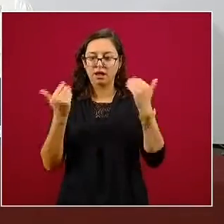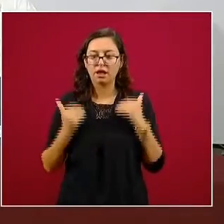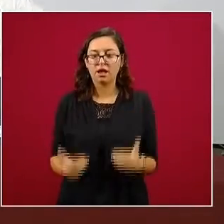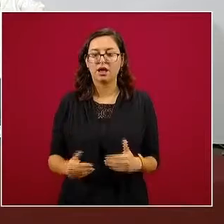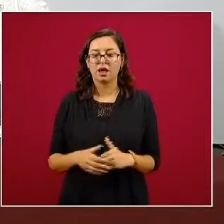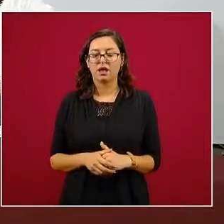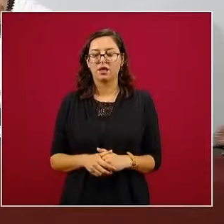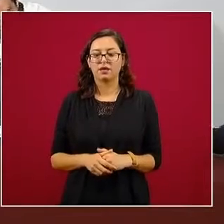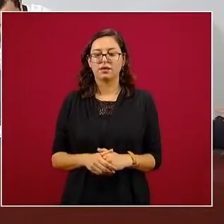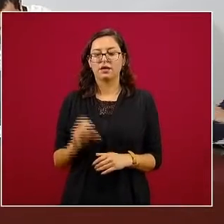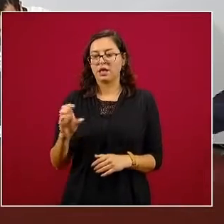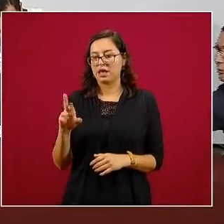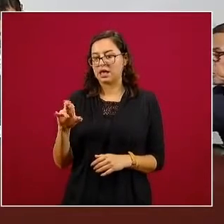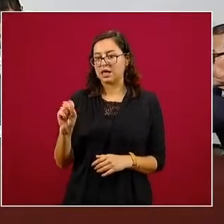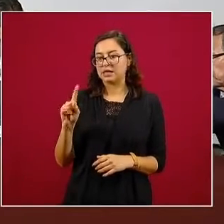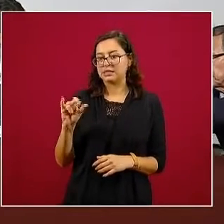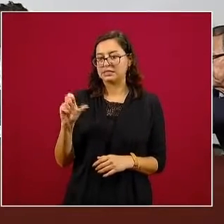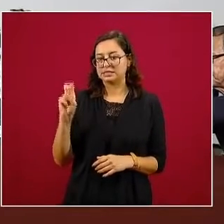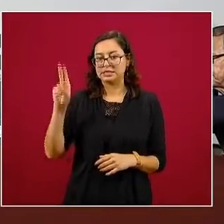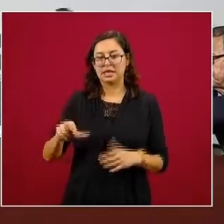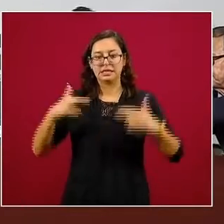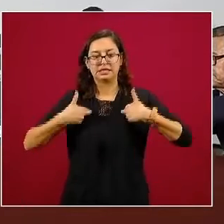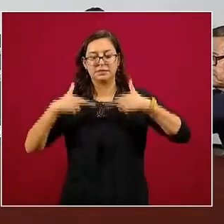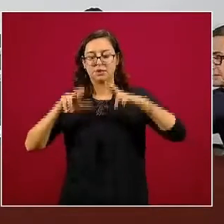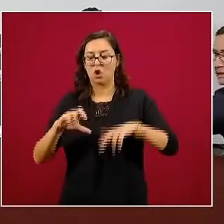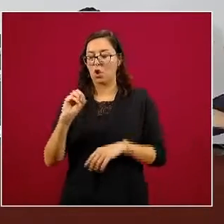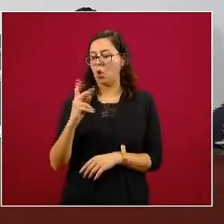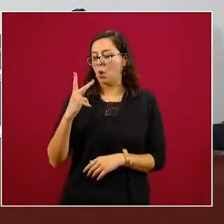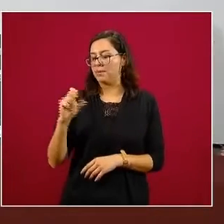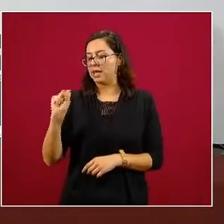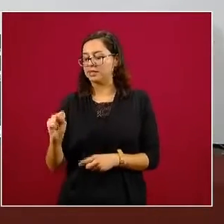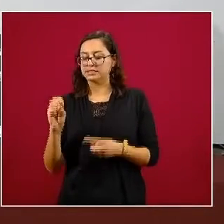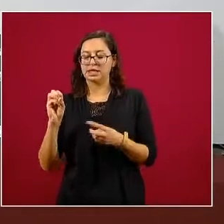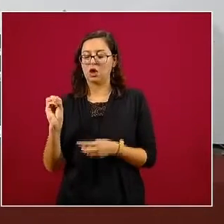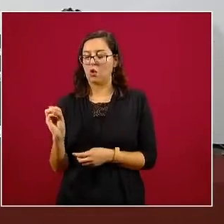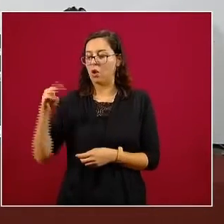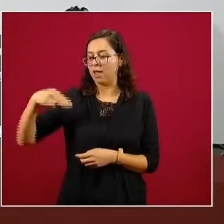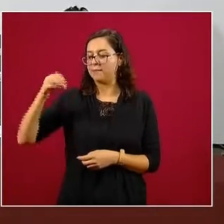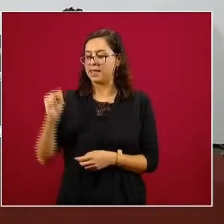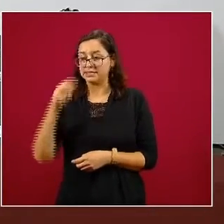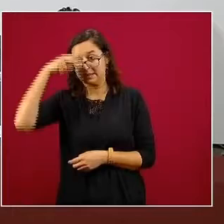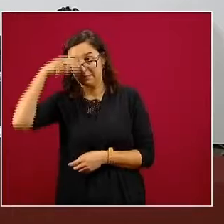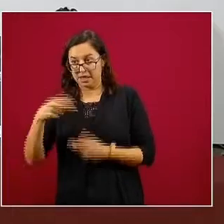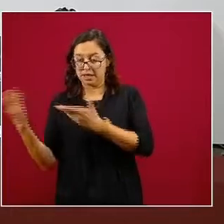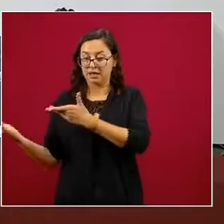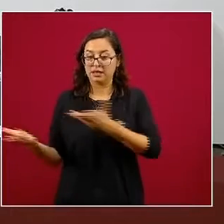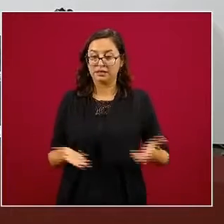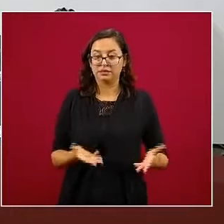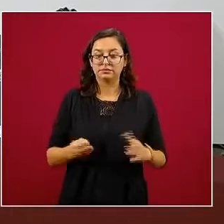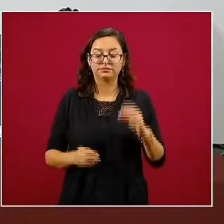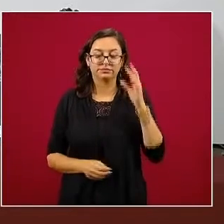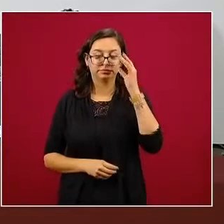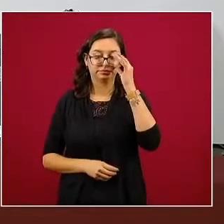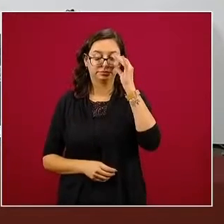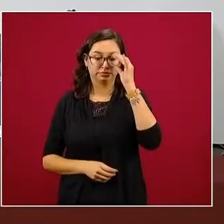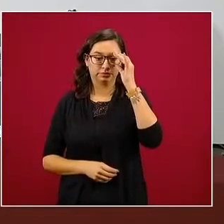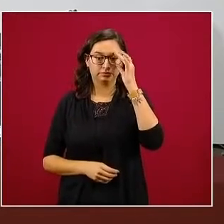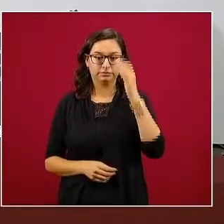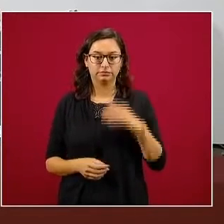9,000 voluntarios que se han sumado a los ejercicios, no solamente para hacer talleres respecto a la enfermedad y convertir